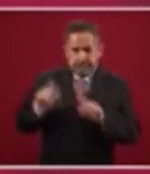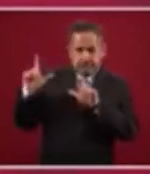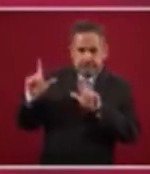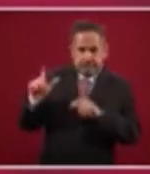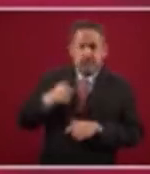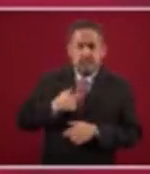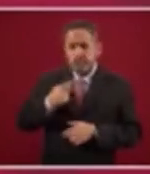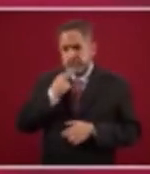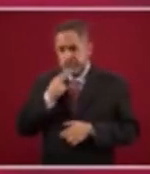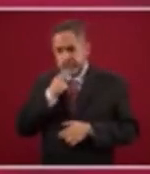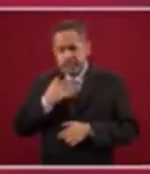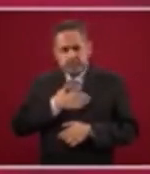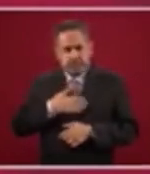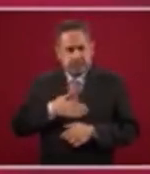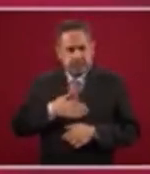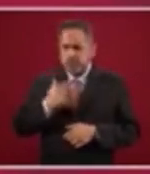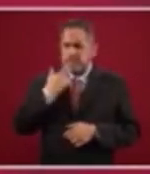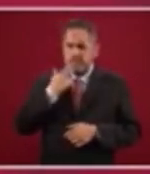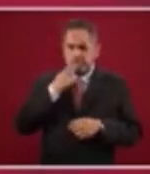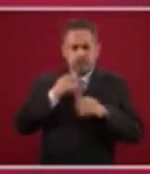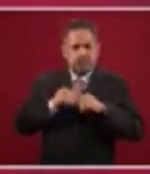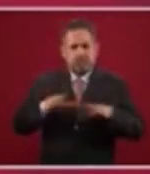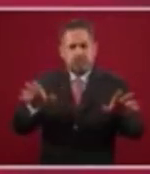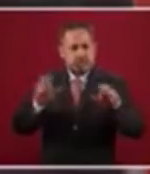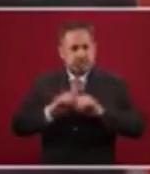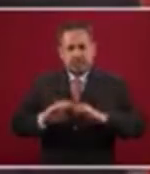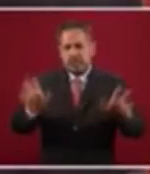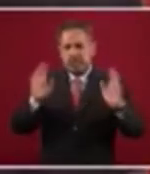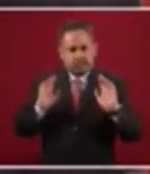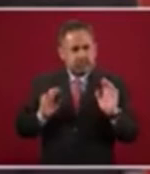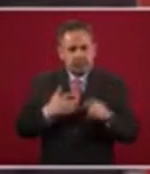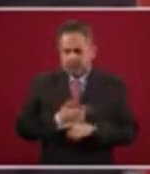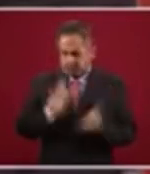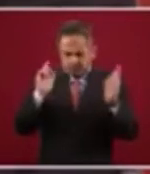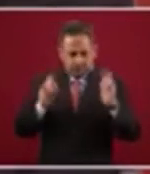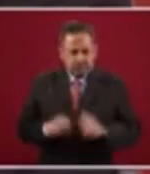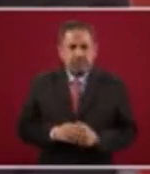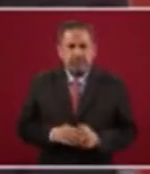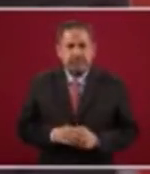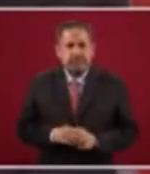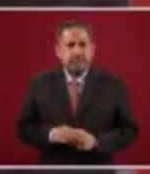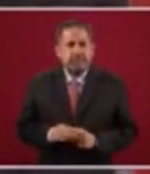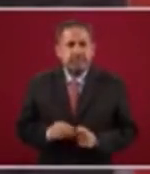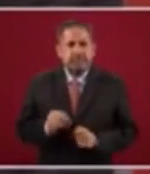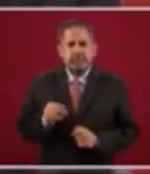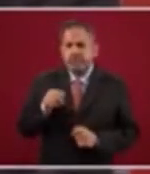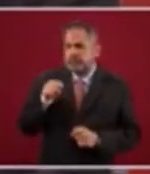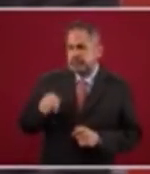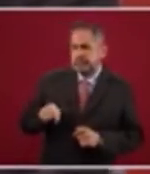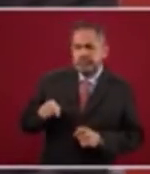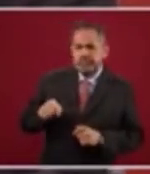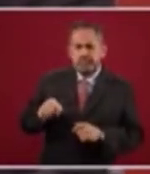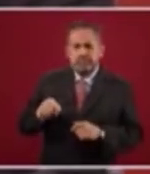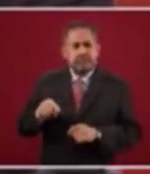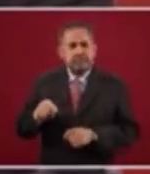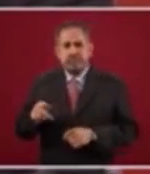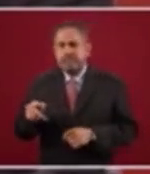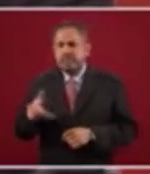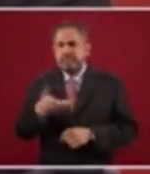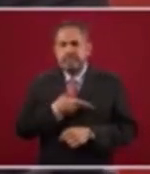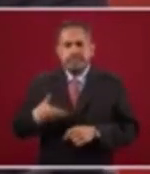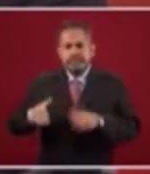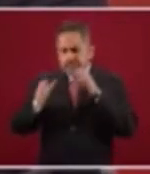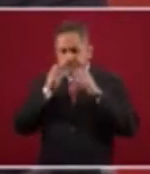utilizo, sino los servicios de comunicación de la presidencia,